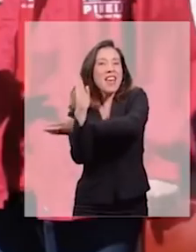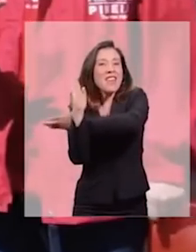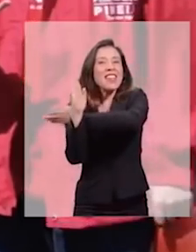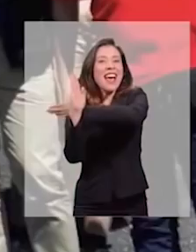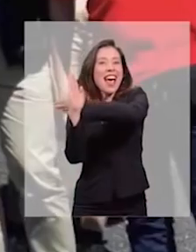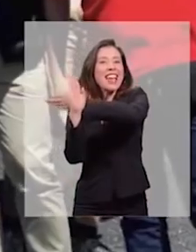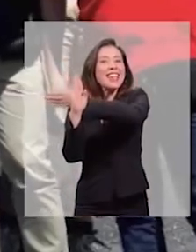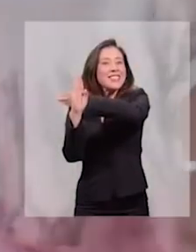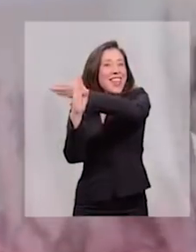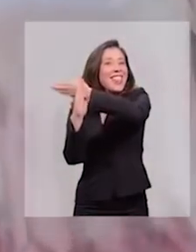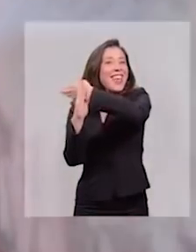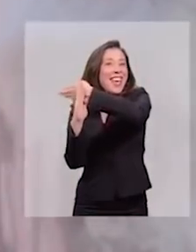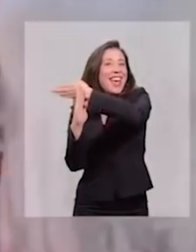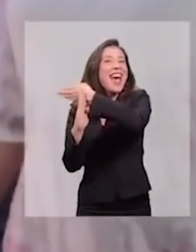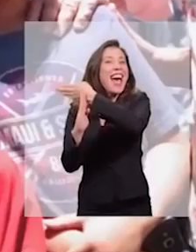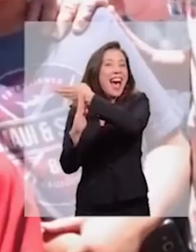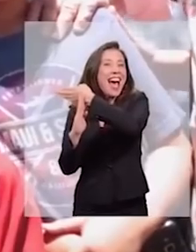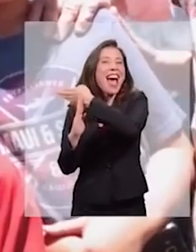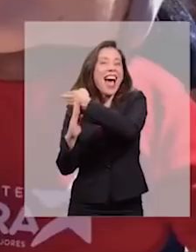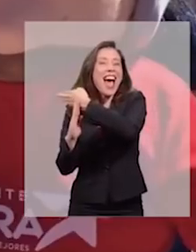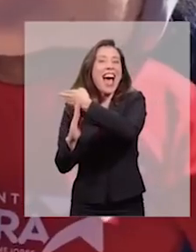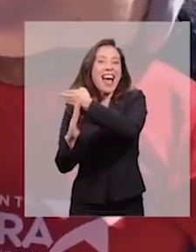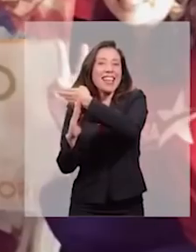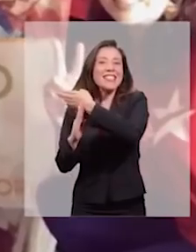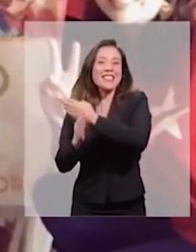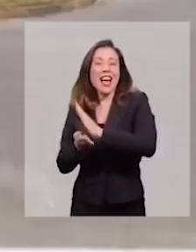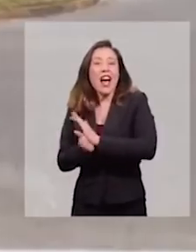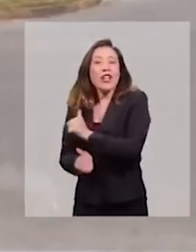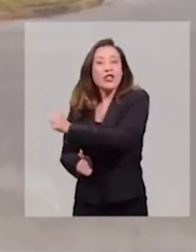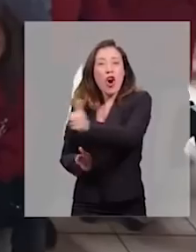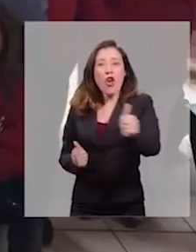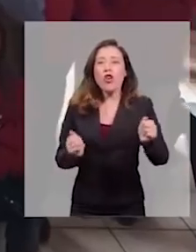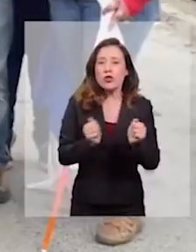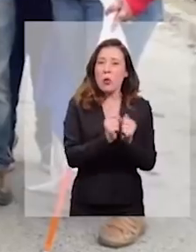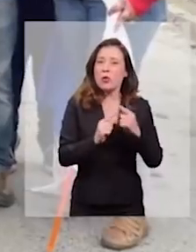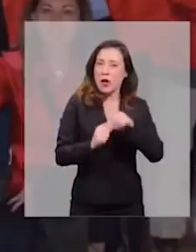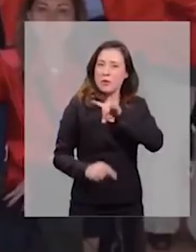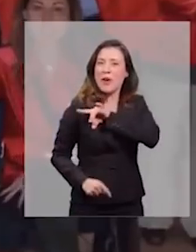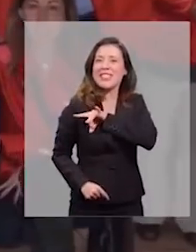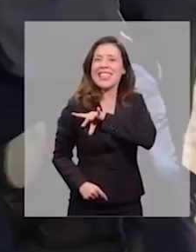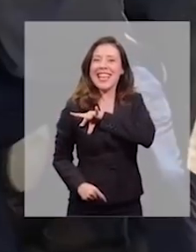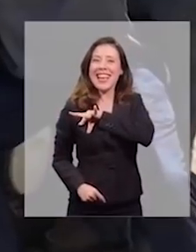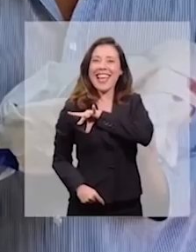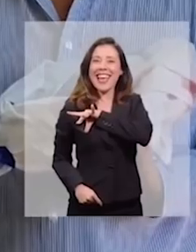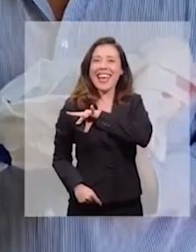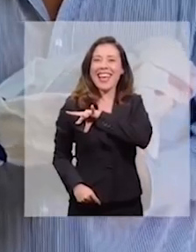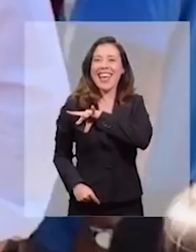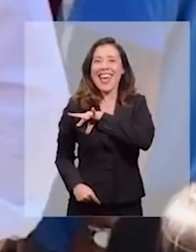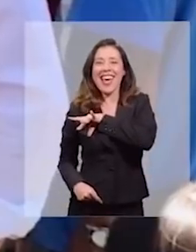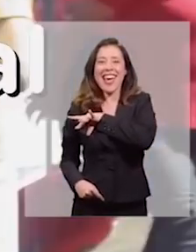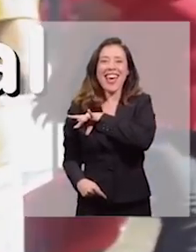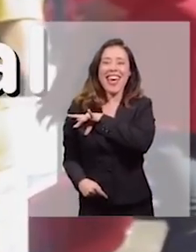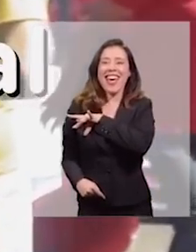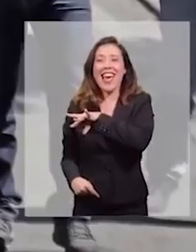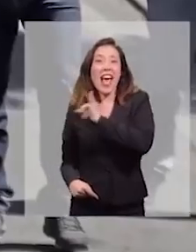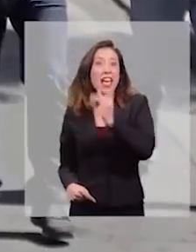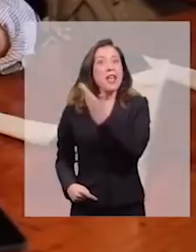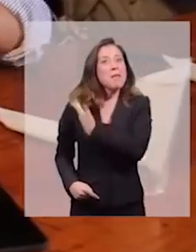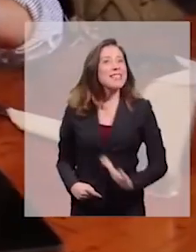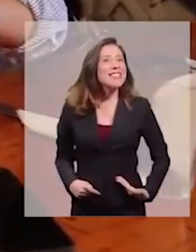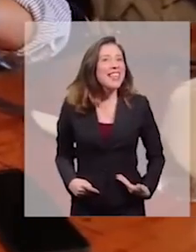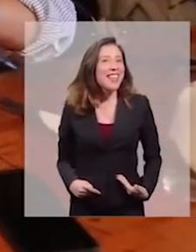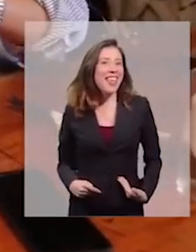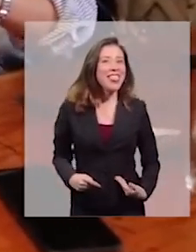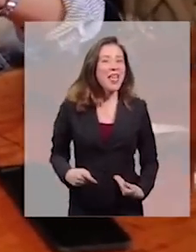45.43% del candidato izquierdista, Alejandro Guiller, por lo que el exmandatario asumirá nuevamente el poder el 11 de marzo de 2018.